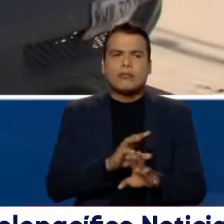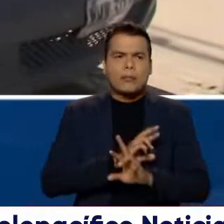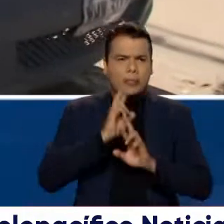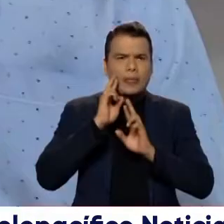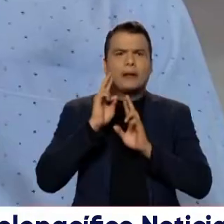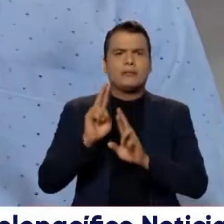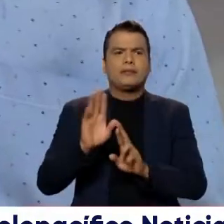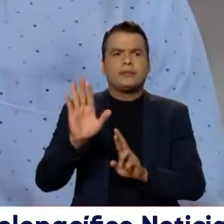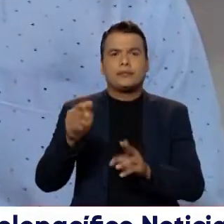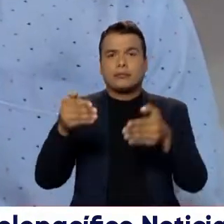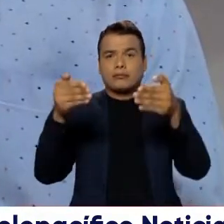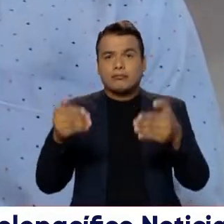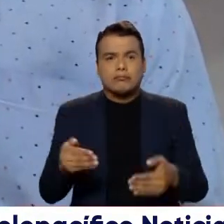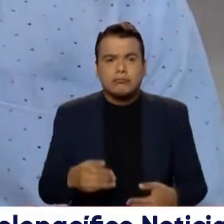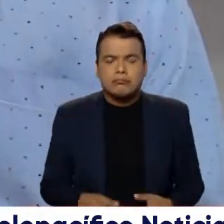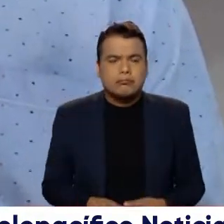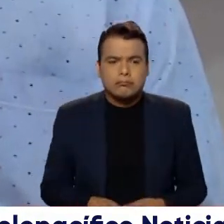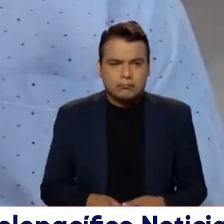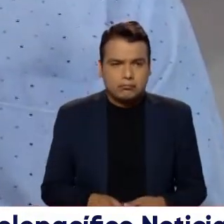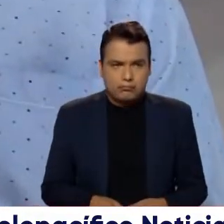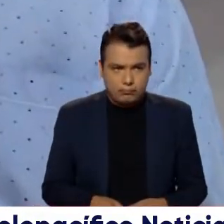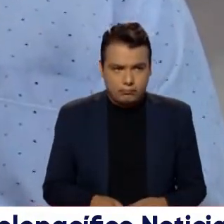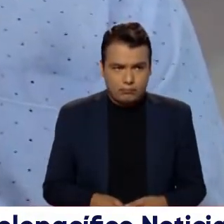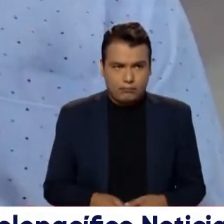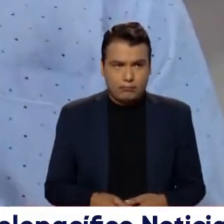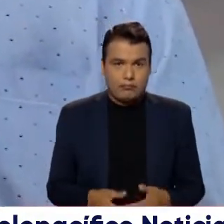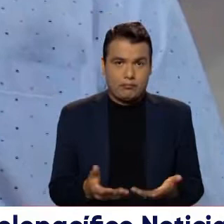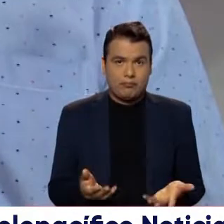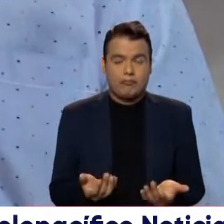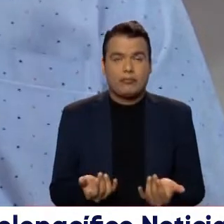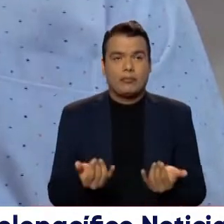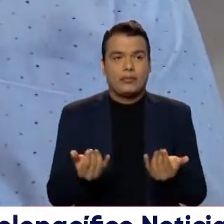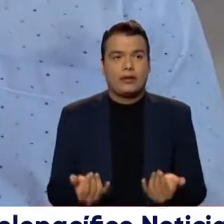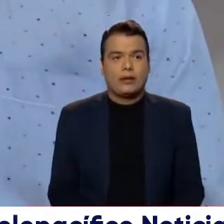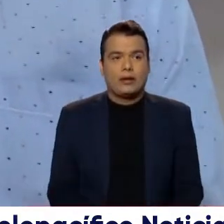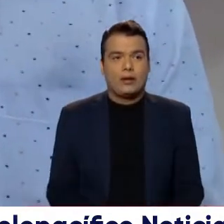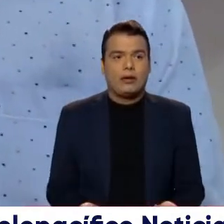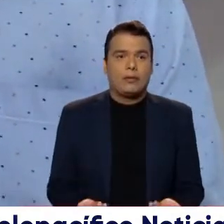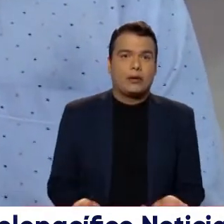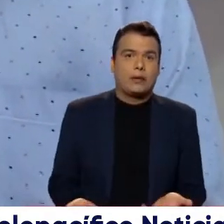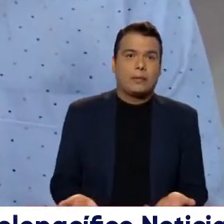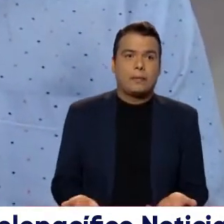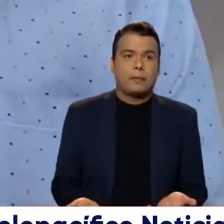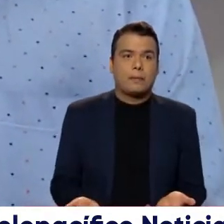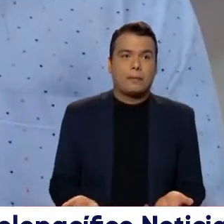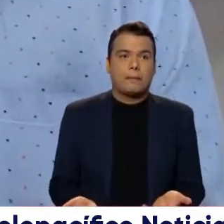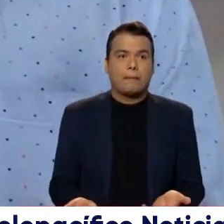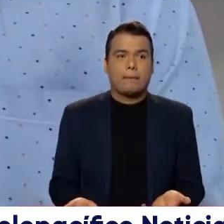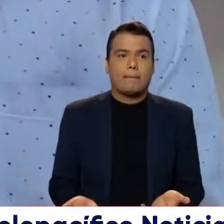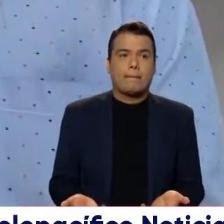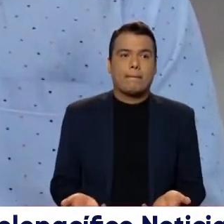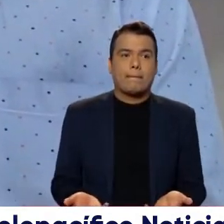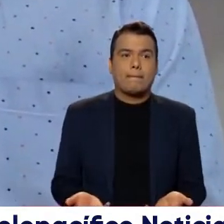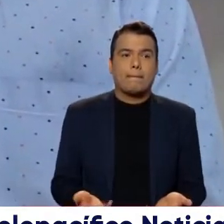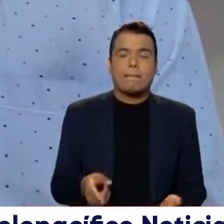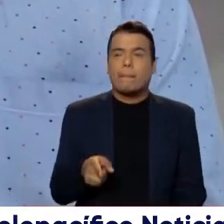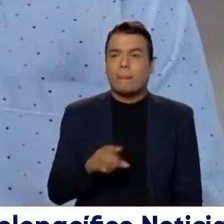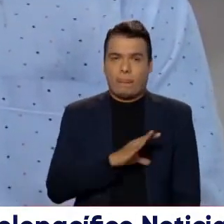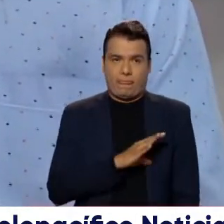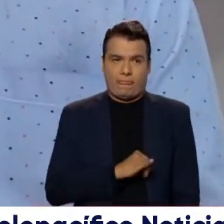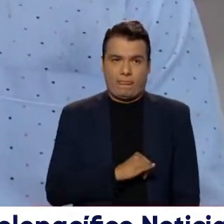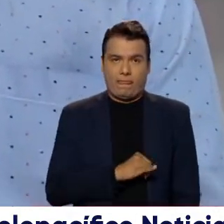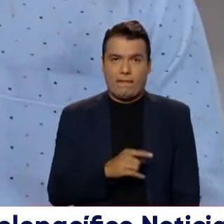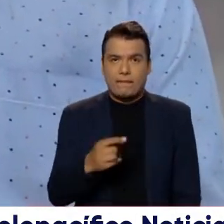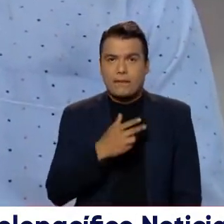discapacidad que tiene. Y solo el que hoy no tengamos recursos para hacer esos certificados de discapacidad en una ciudad como